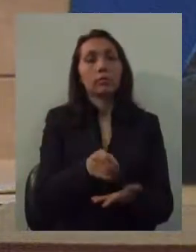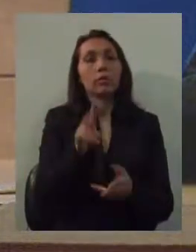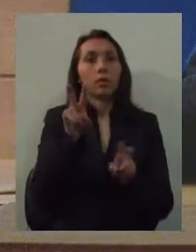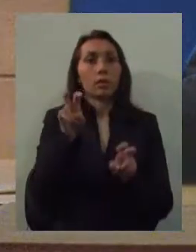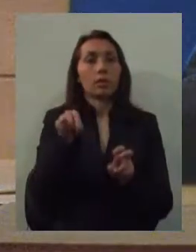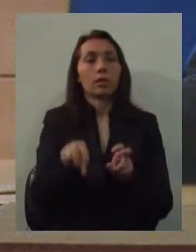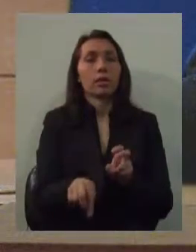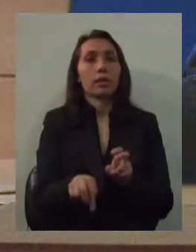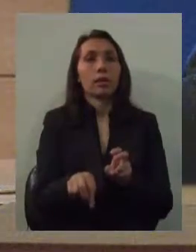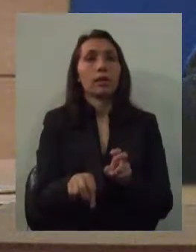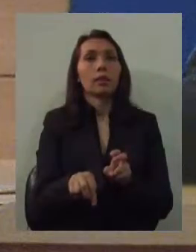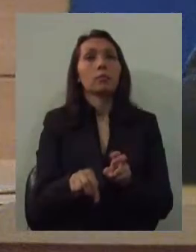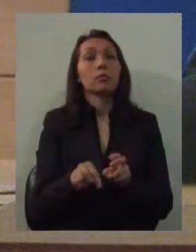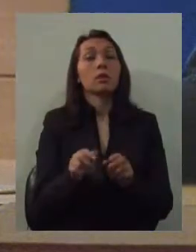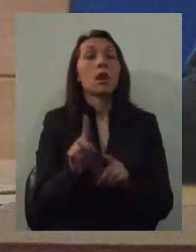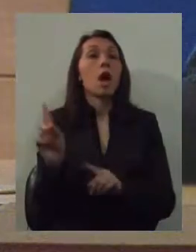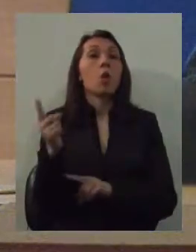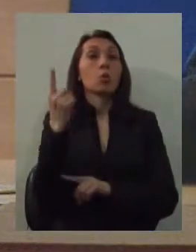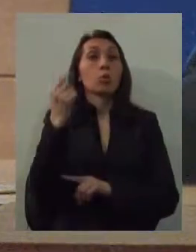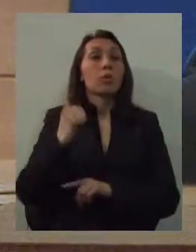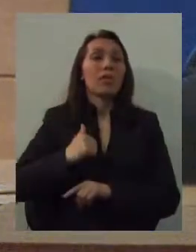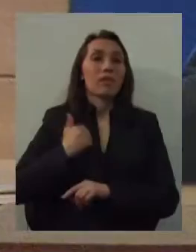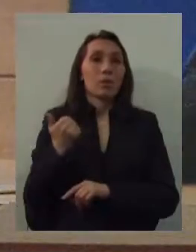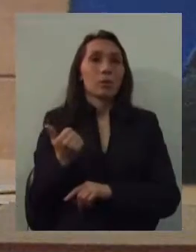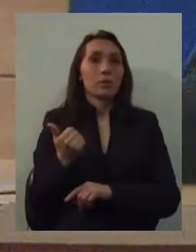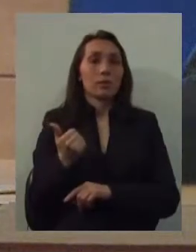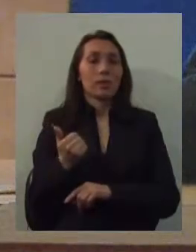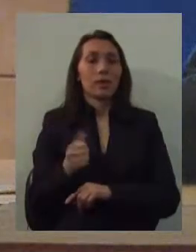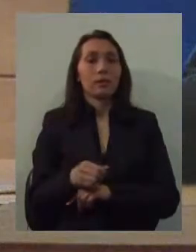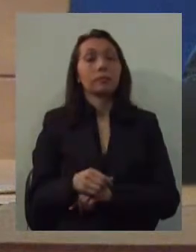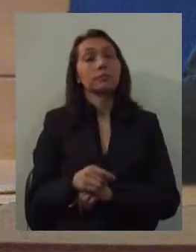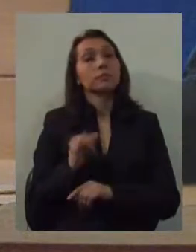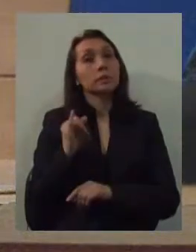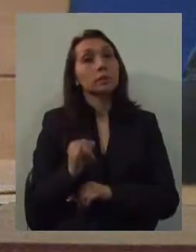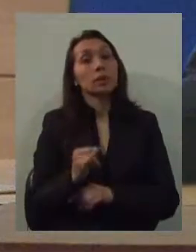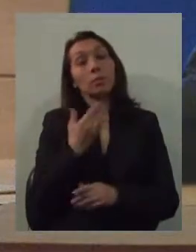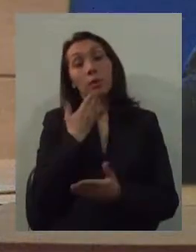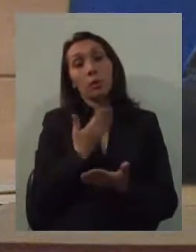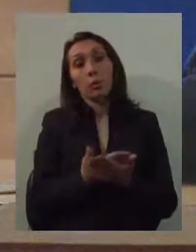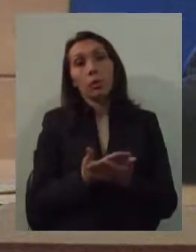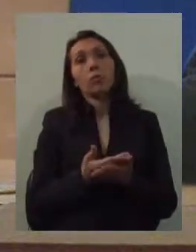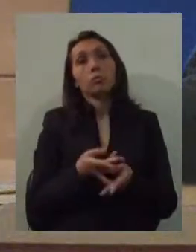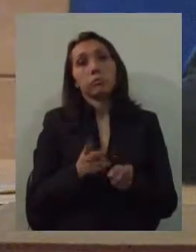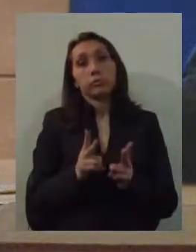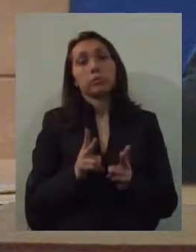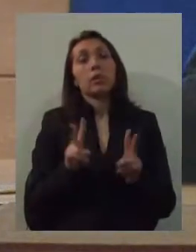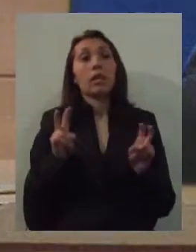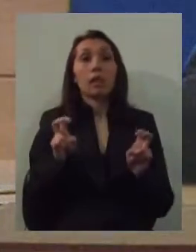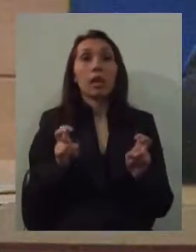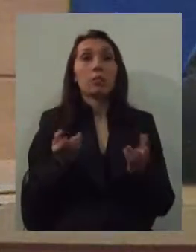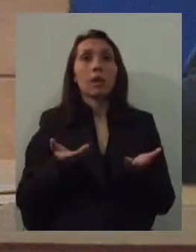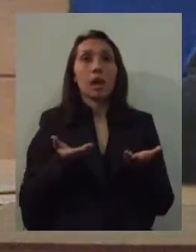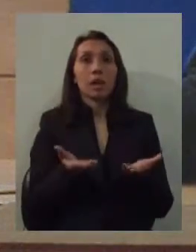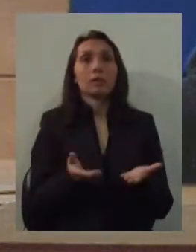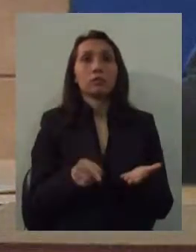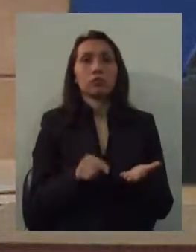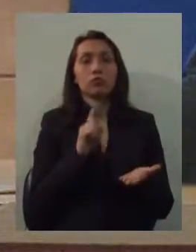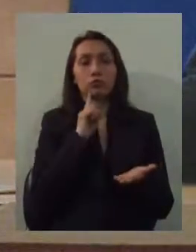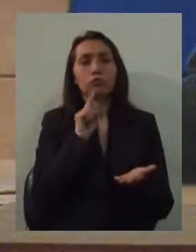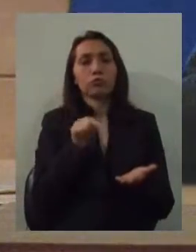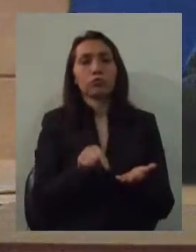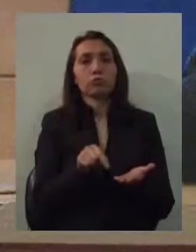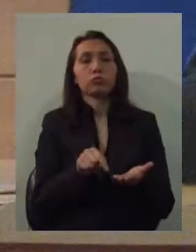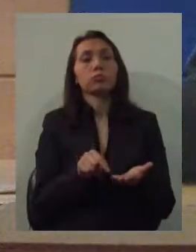materias es el de la autonomía de la voluntad. Siempre y cuando, por supuesto, se trate de las materias disponibles, ¿no? Las